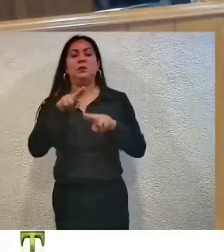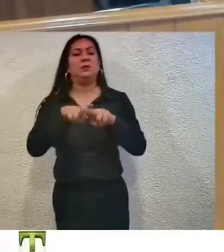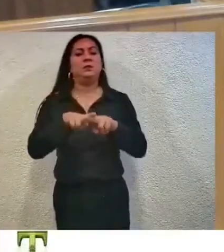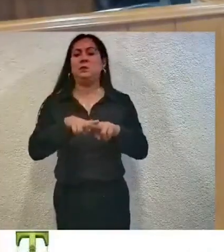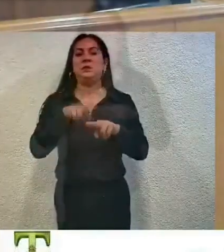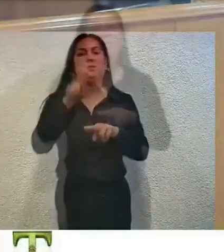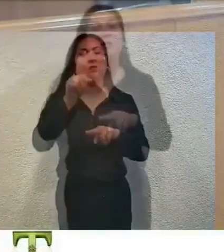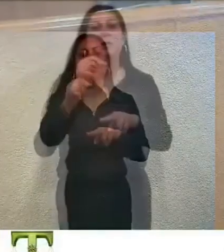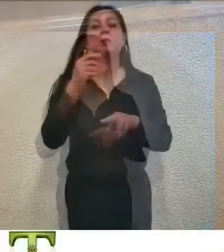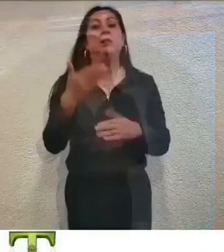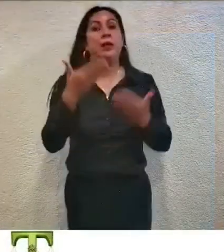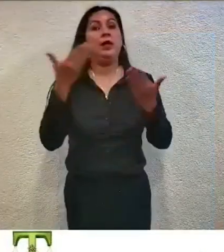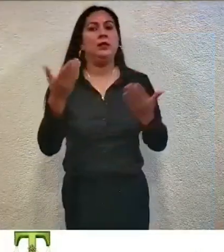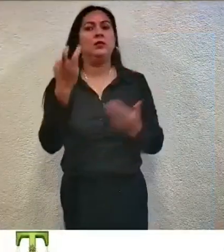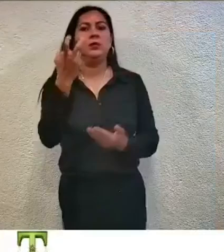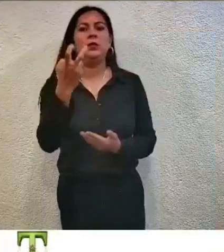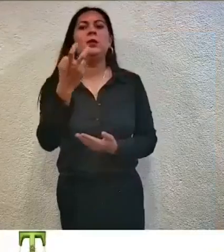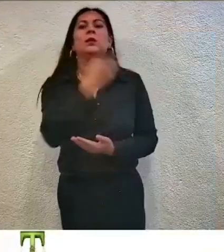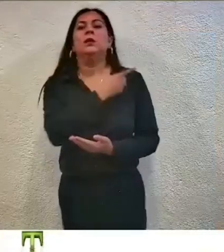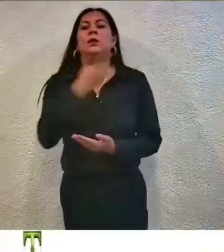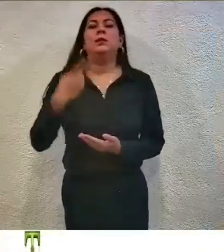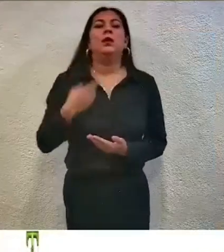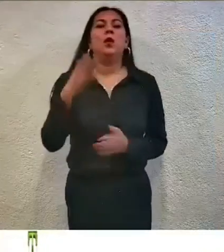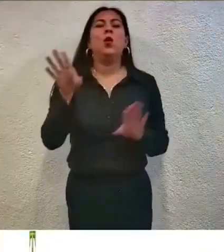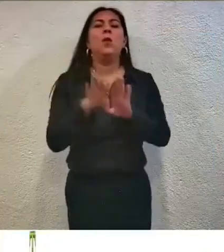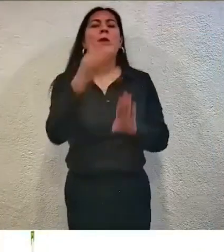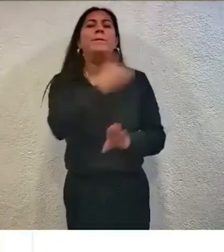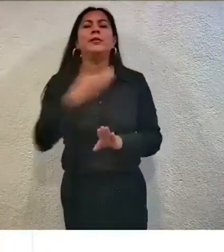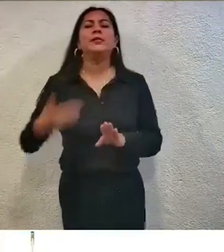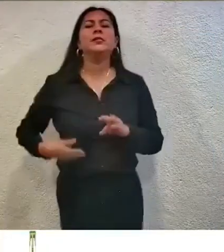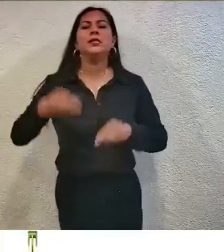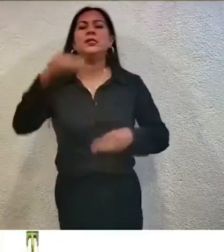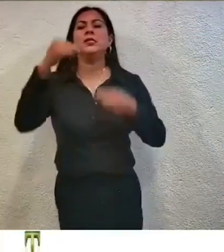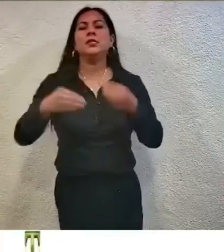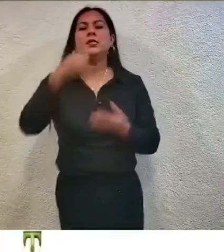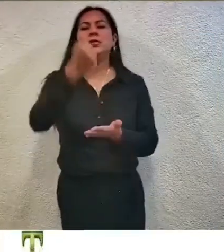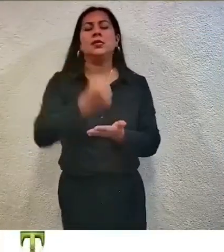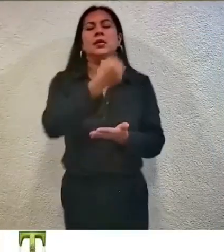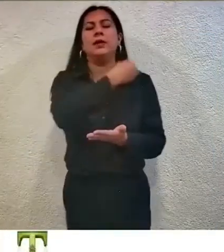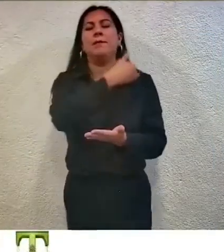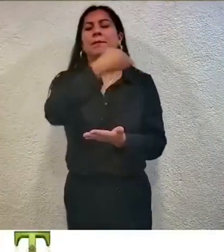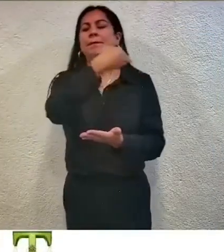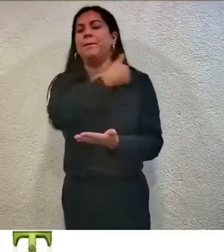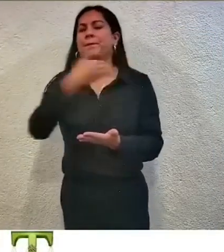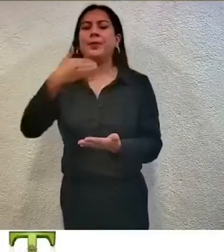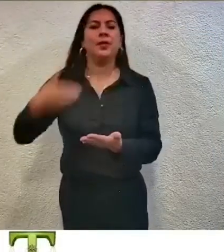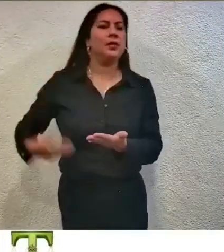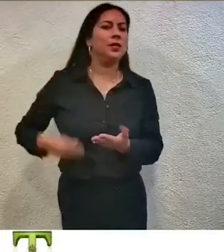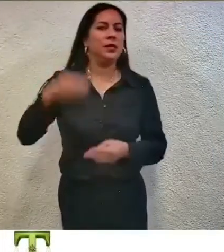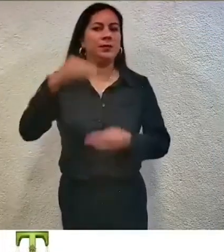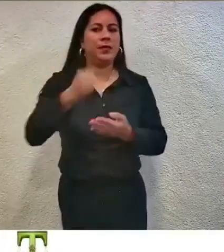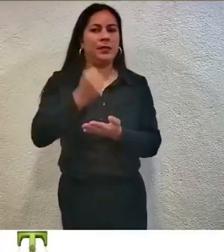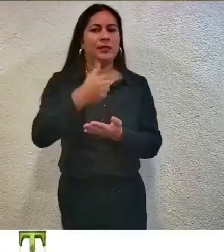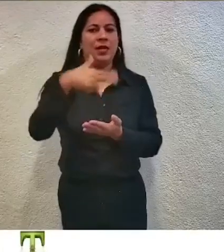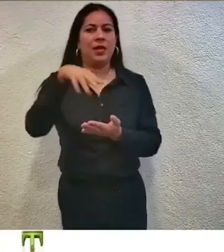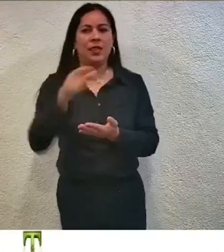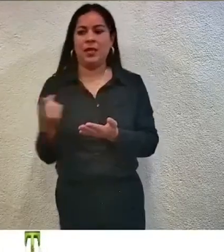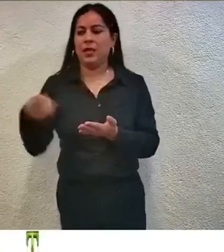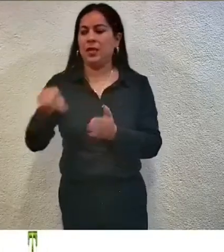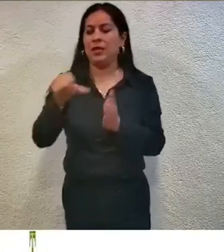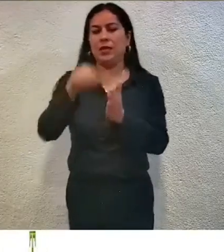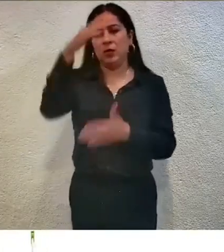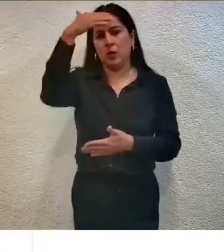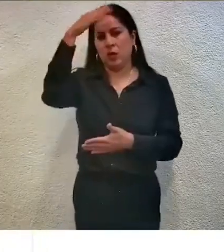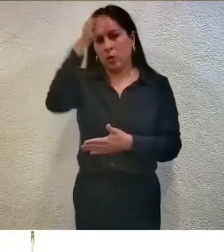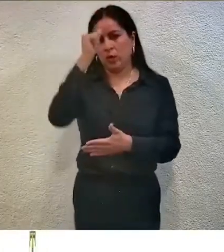será resuelto sin mi presencia, fungiendo para tal efecto como presidenta de este cuerpo colegiado la magistrada Hilda Rosa